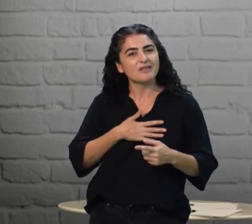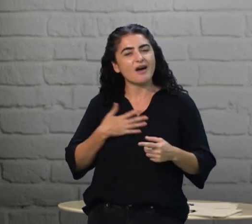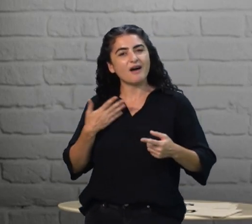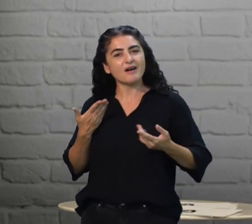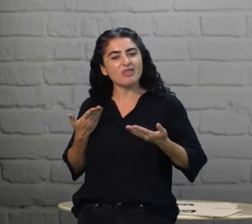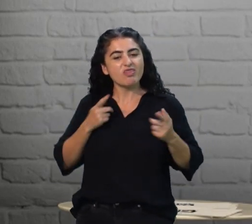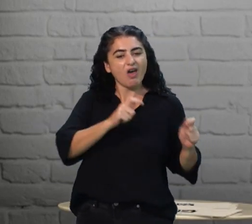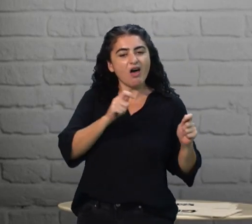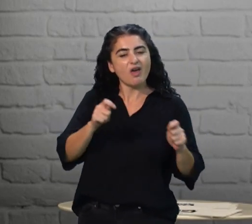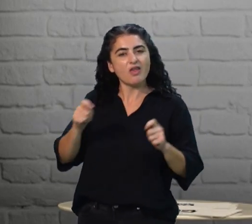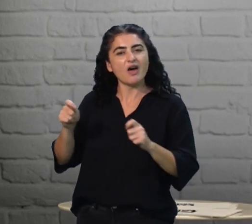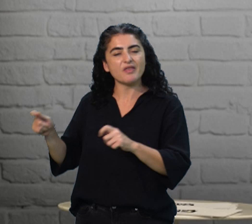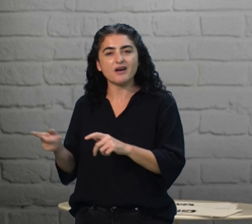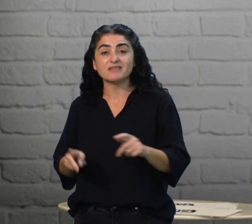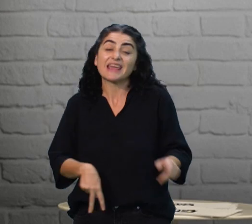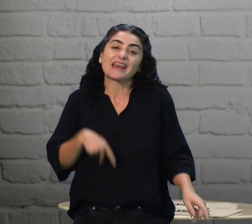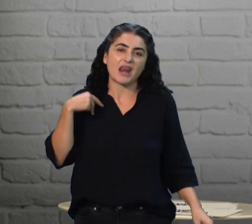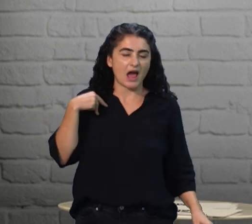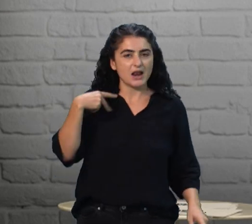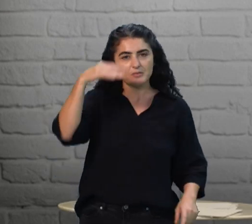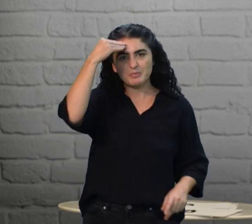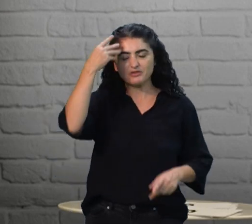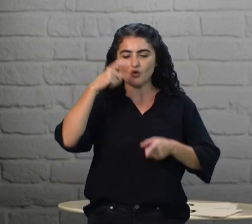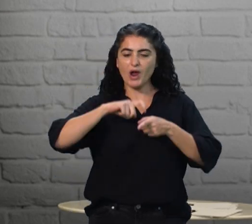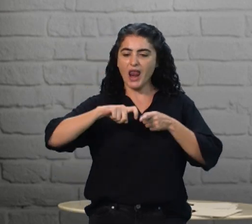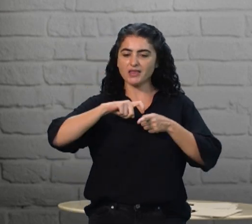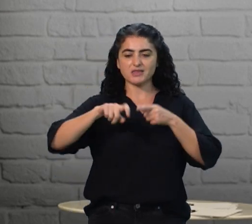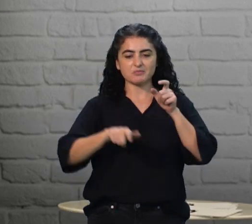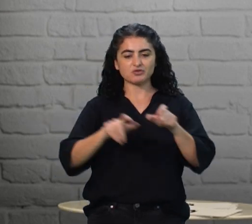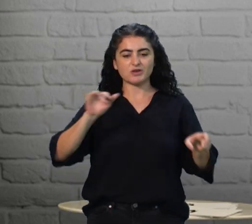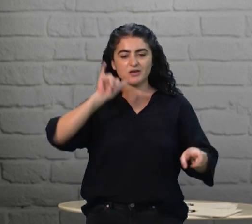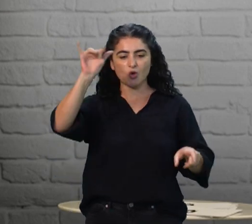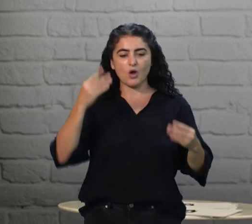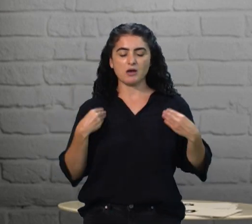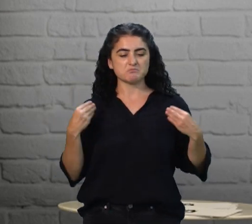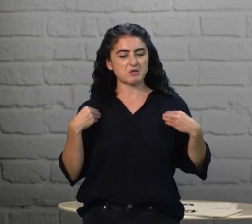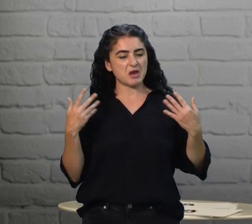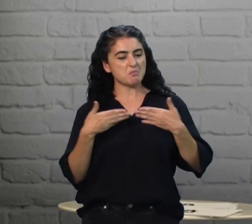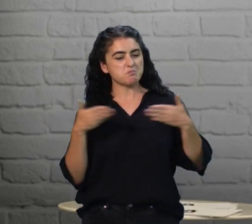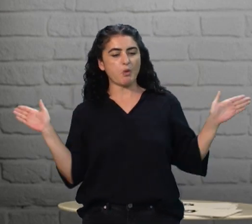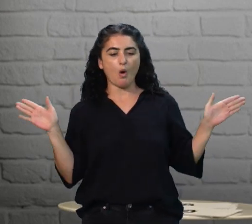general es Yo creo que es un carácter distendido alegre